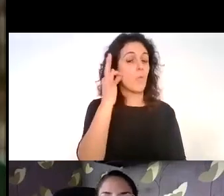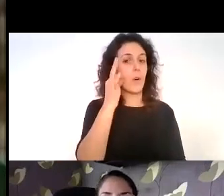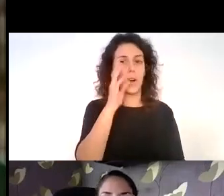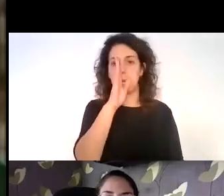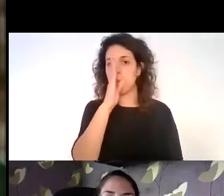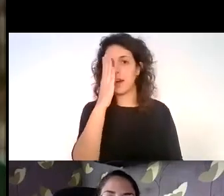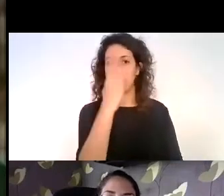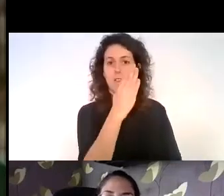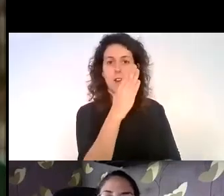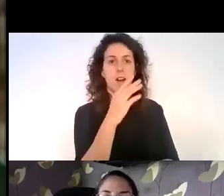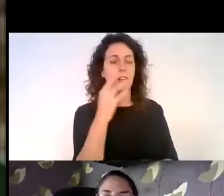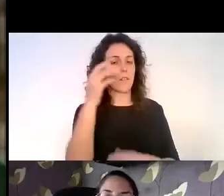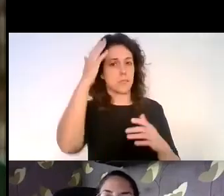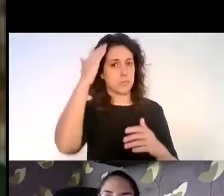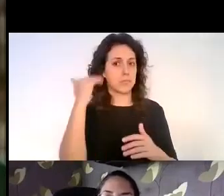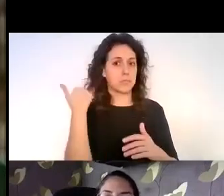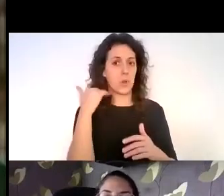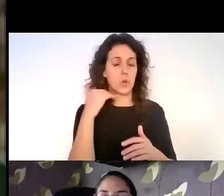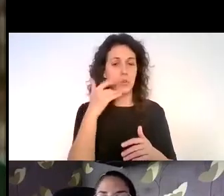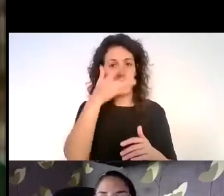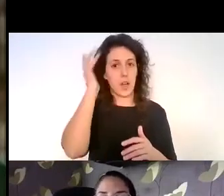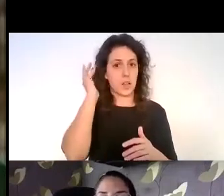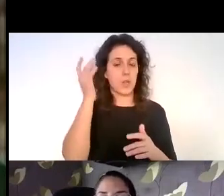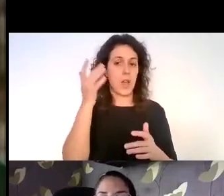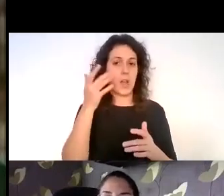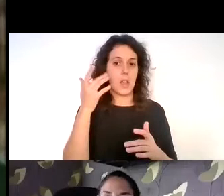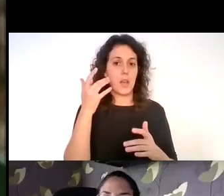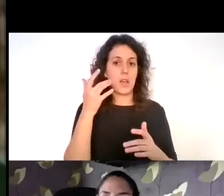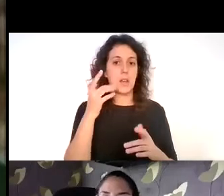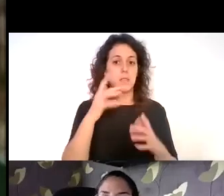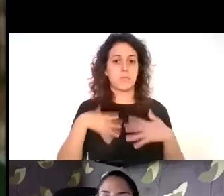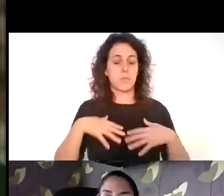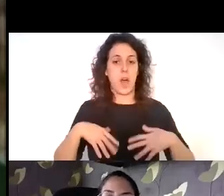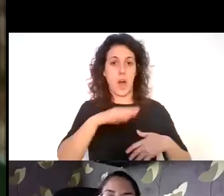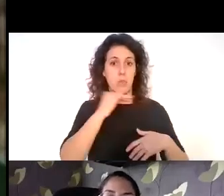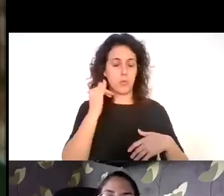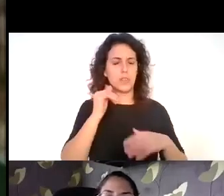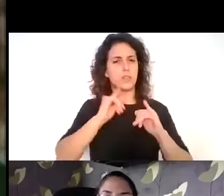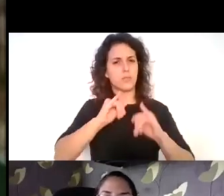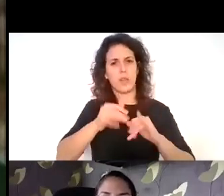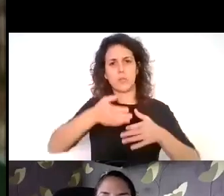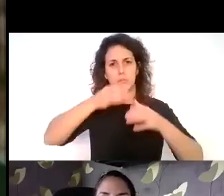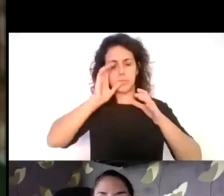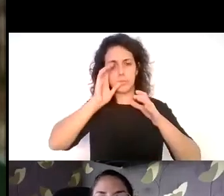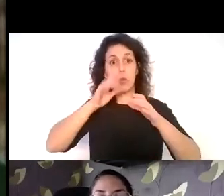cabello castaño corto y suéter color turquesa, disfrutando de una taza de café rodeada de la